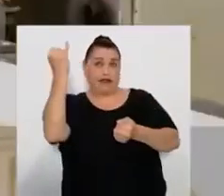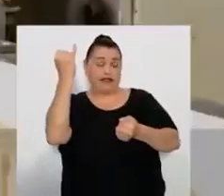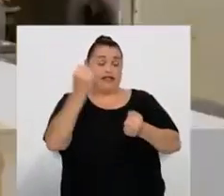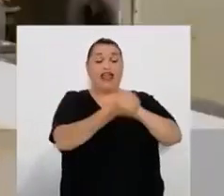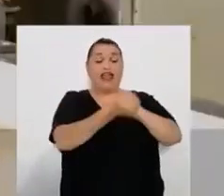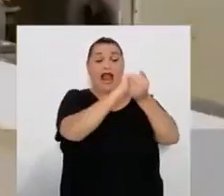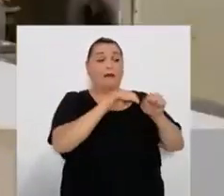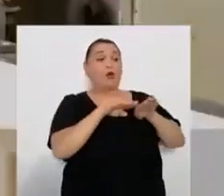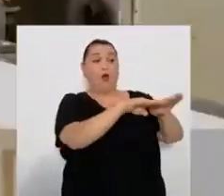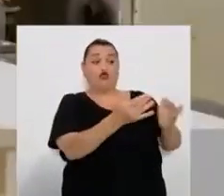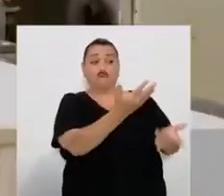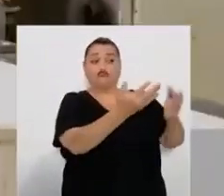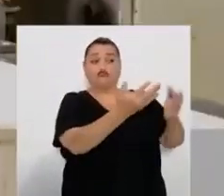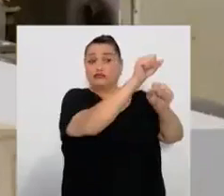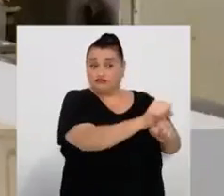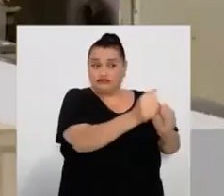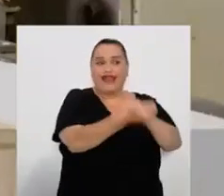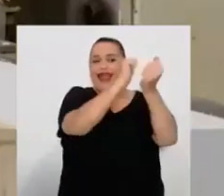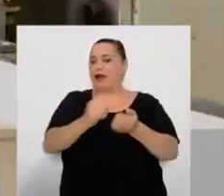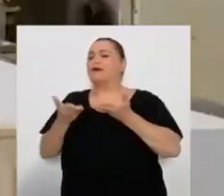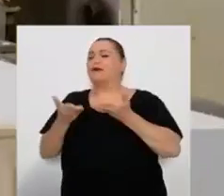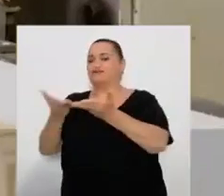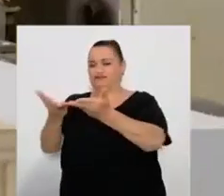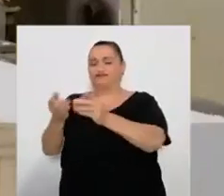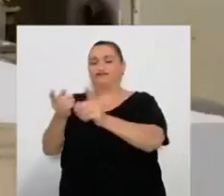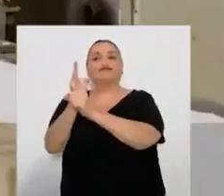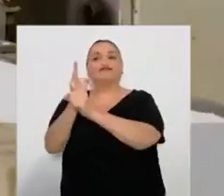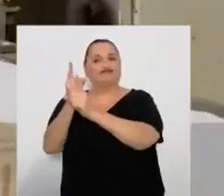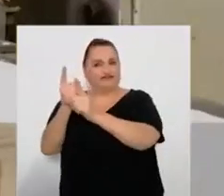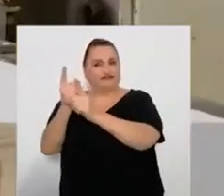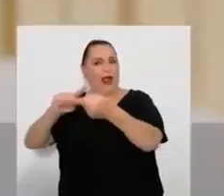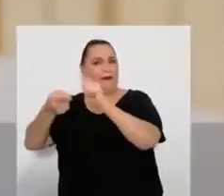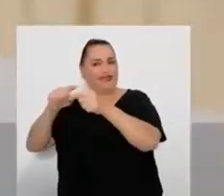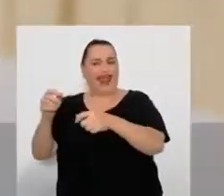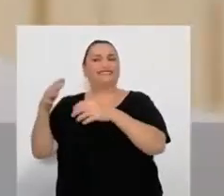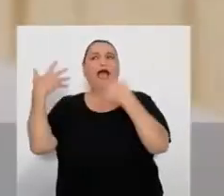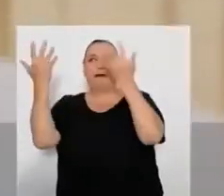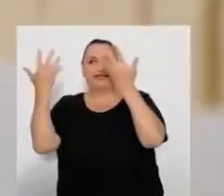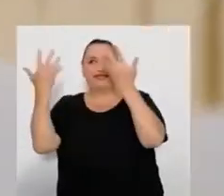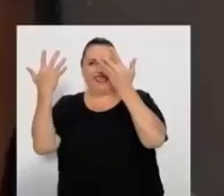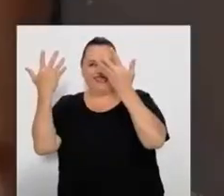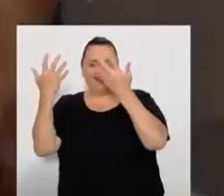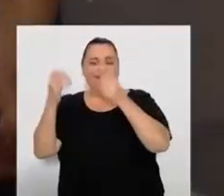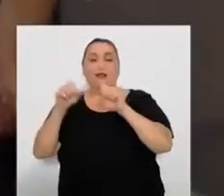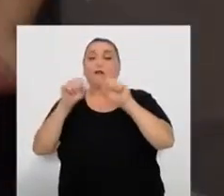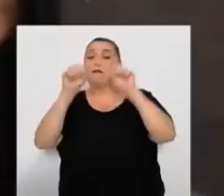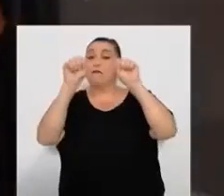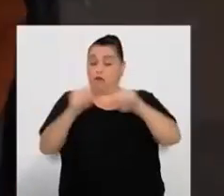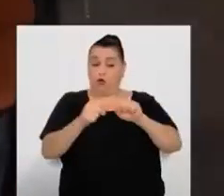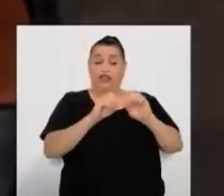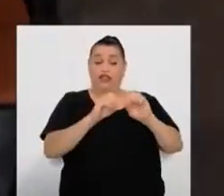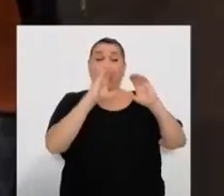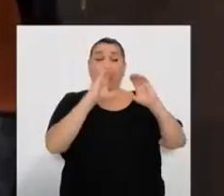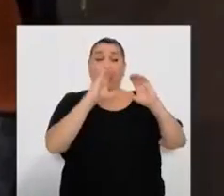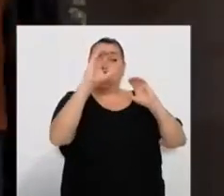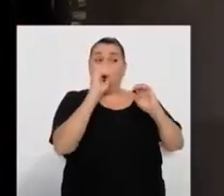pueden mostrar iniciativas donde se cambian hornos tradicionales por hornos y calderas ecoeficientes, amigables con el ambiente, o donde